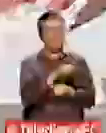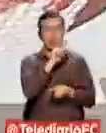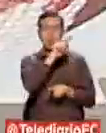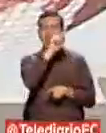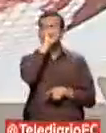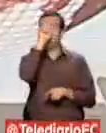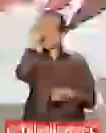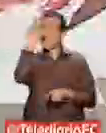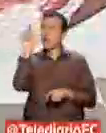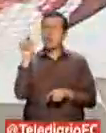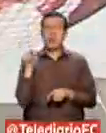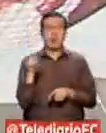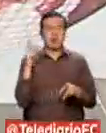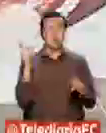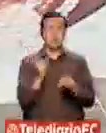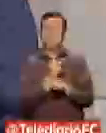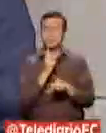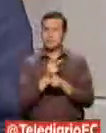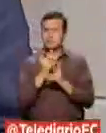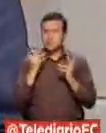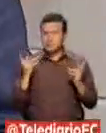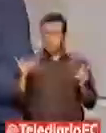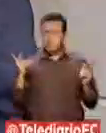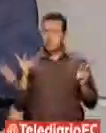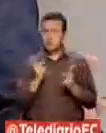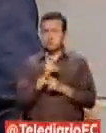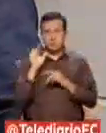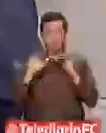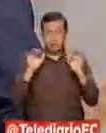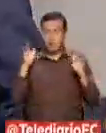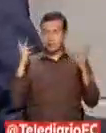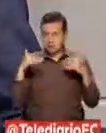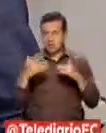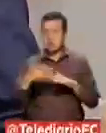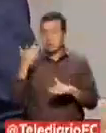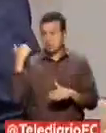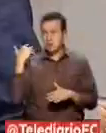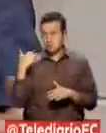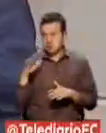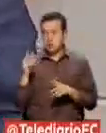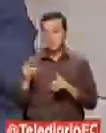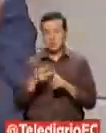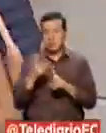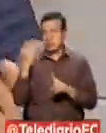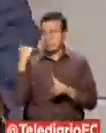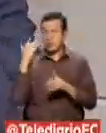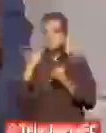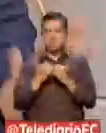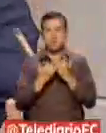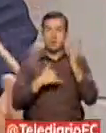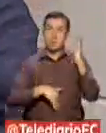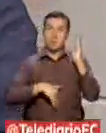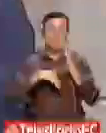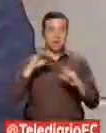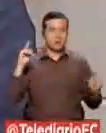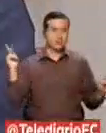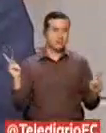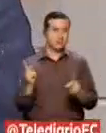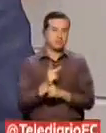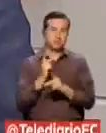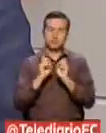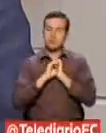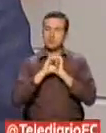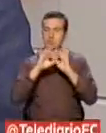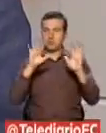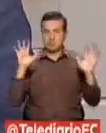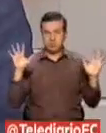de que esto ya está produciendo... O sea, la práctica de la barbarie, que ya existía antes de las redes sociales, ahora se multiplica y se difunde. Pero